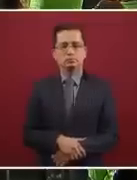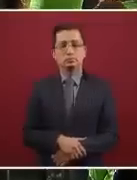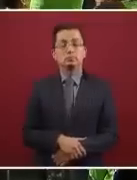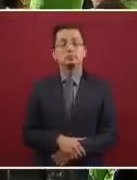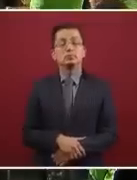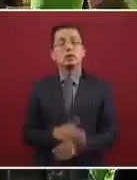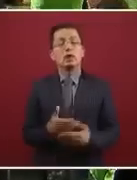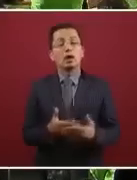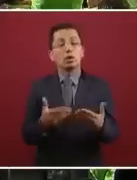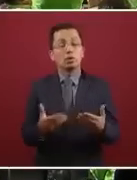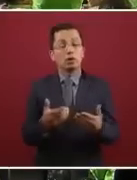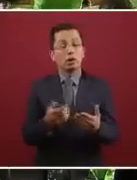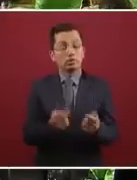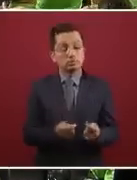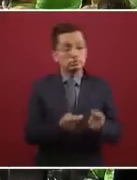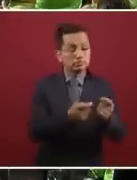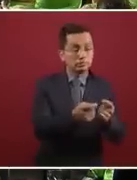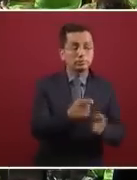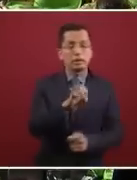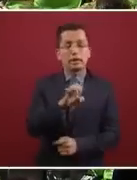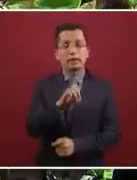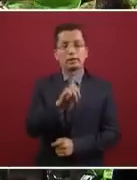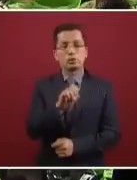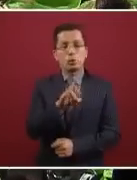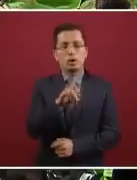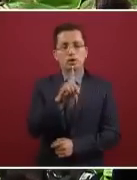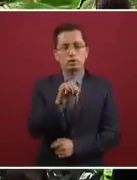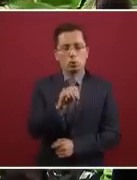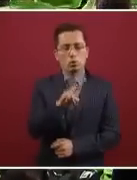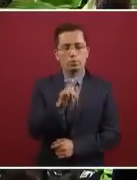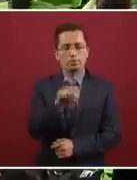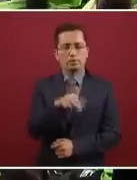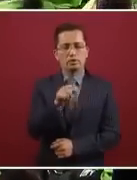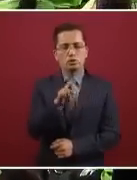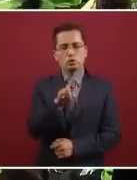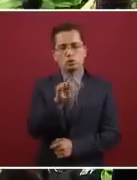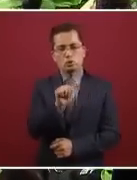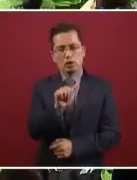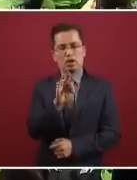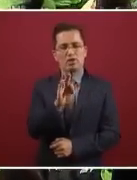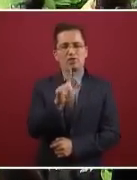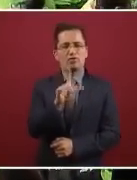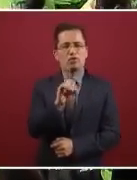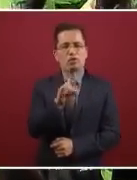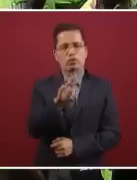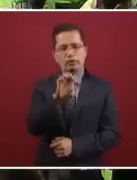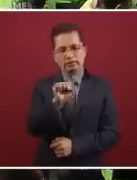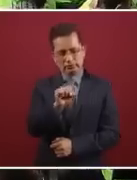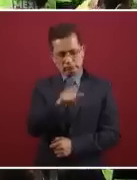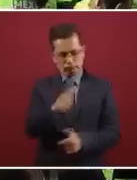Ahora recibe Eduardo Ventura Flores, ganador de medalla de bronce en la disciplina de bocia.